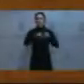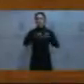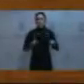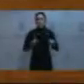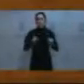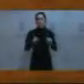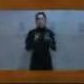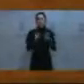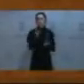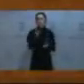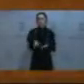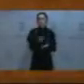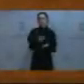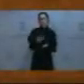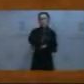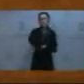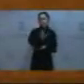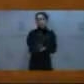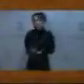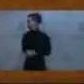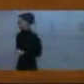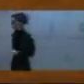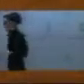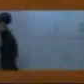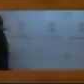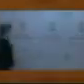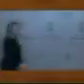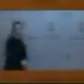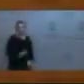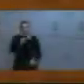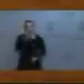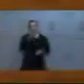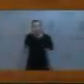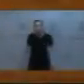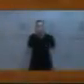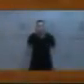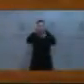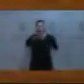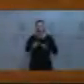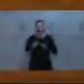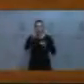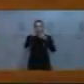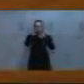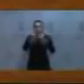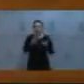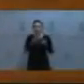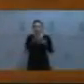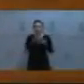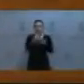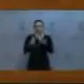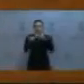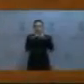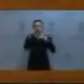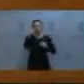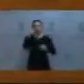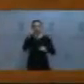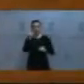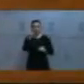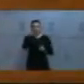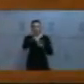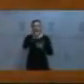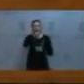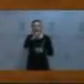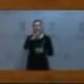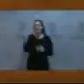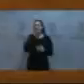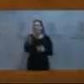la página 5, que forma parte de ese primer informe que usted encargó a la Universidad de Oviedo en 2014, dice lo siguiente. Es evidente